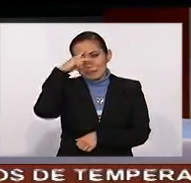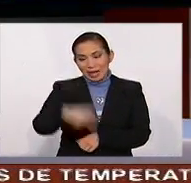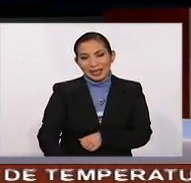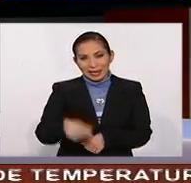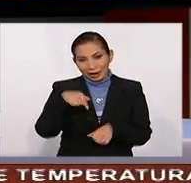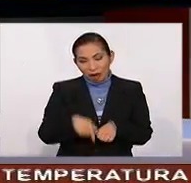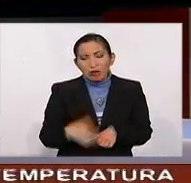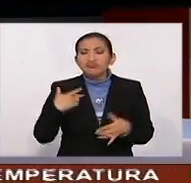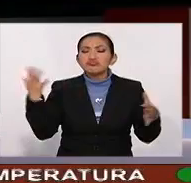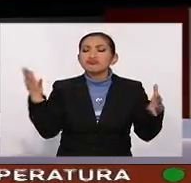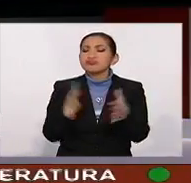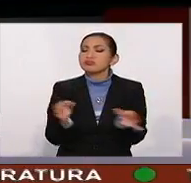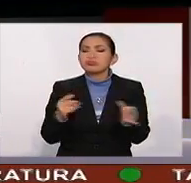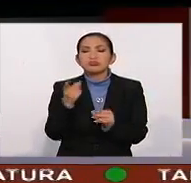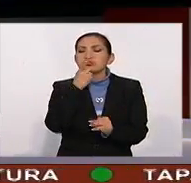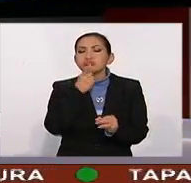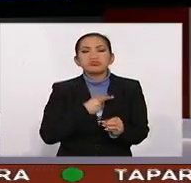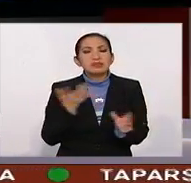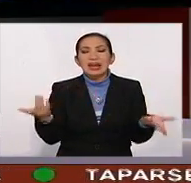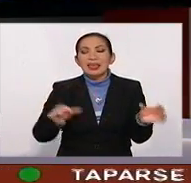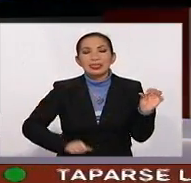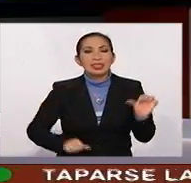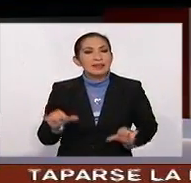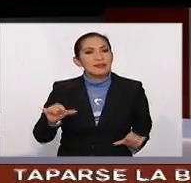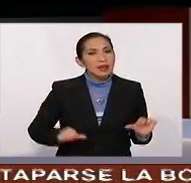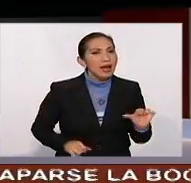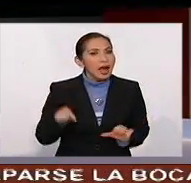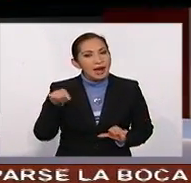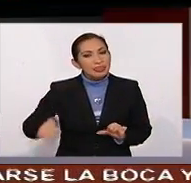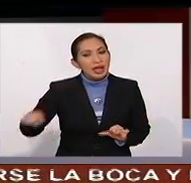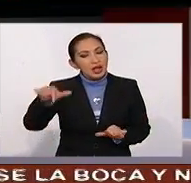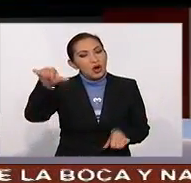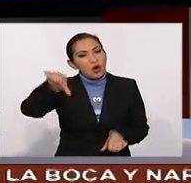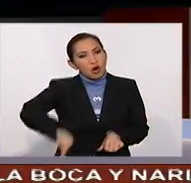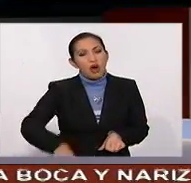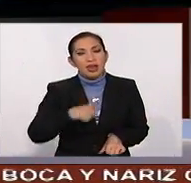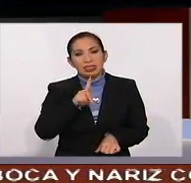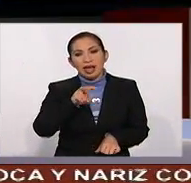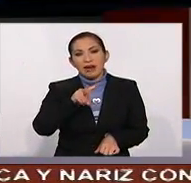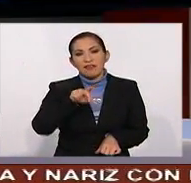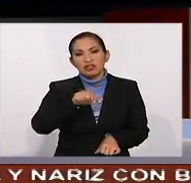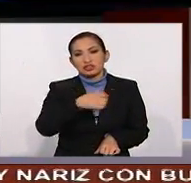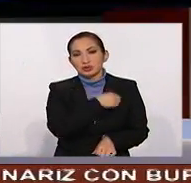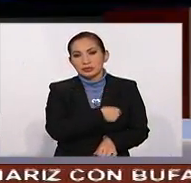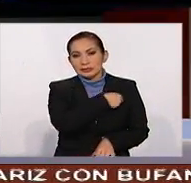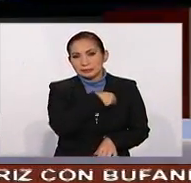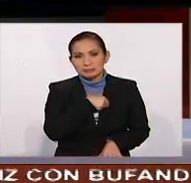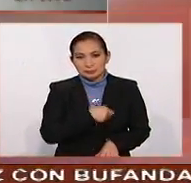México. Platícanos de las actividades de este día allá en Davos.